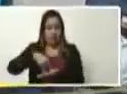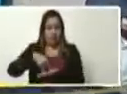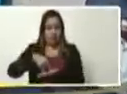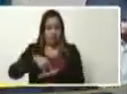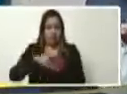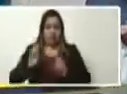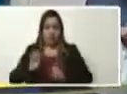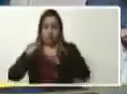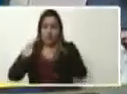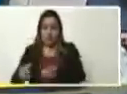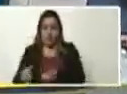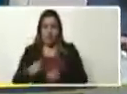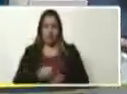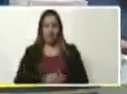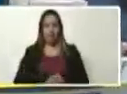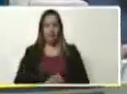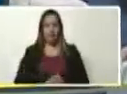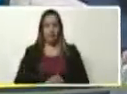comenzamos